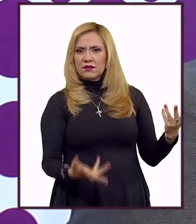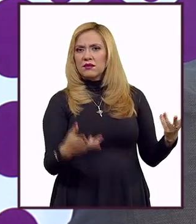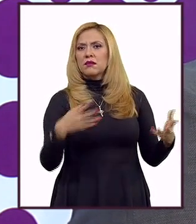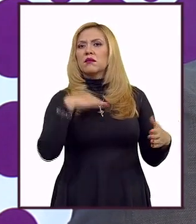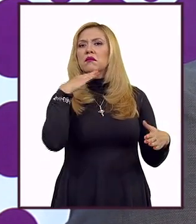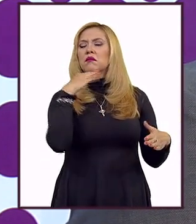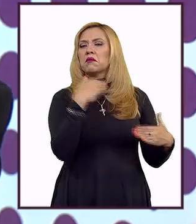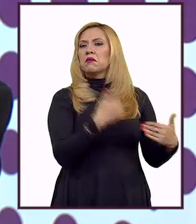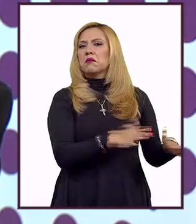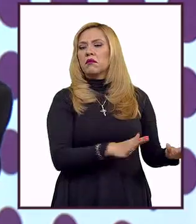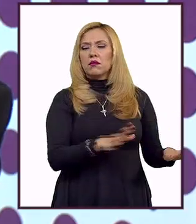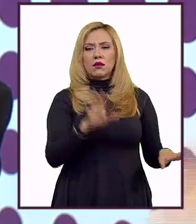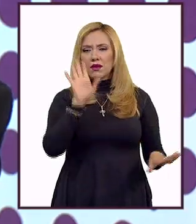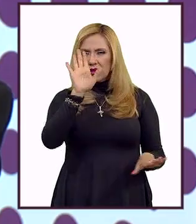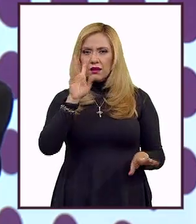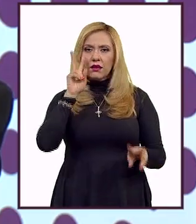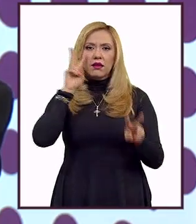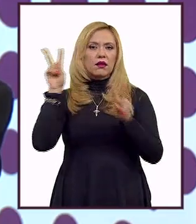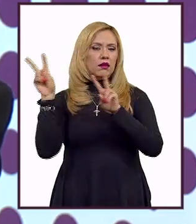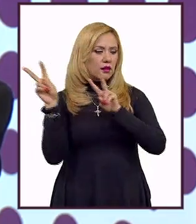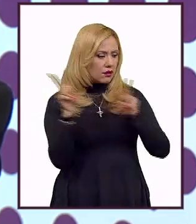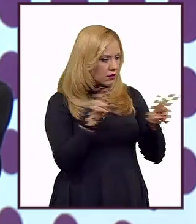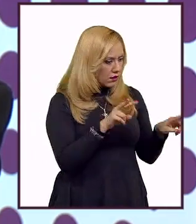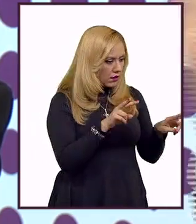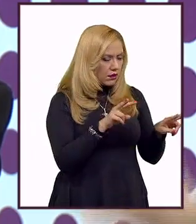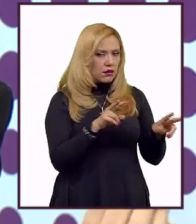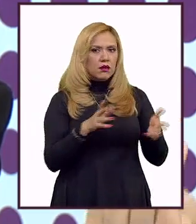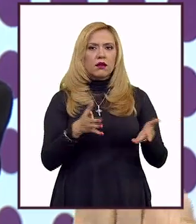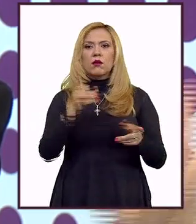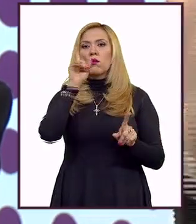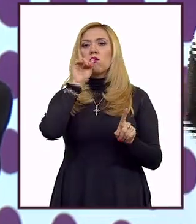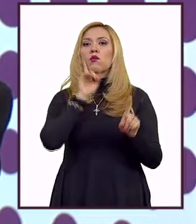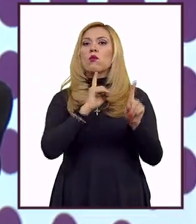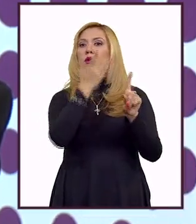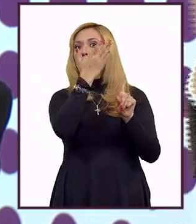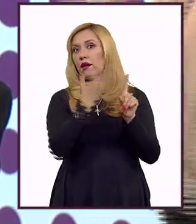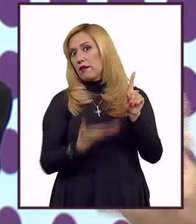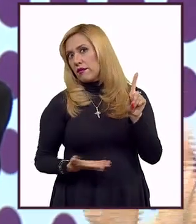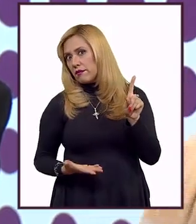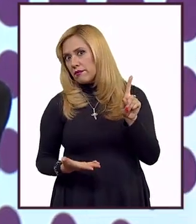desapercibido. Si no volteamos a ver si la situación de una mujer,